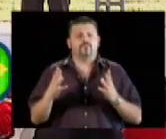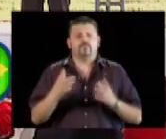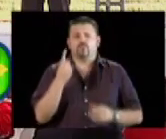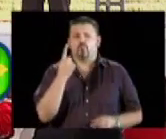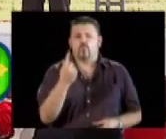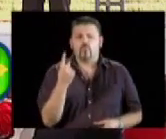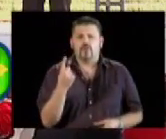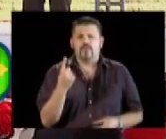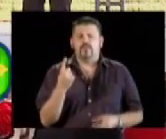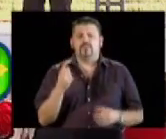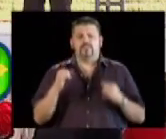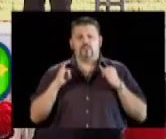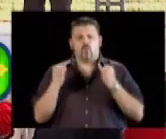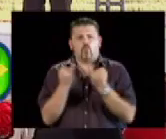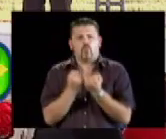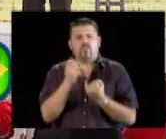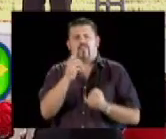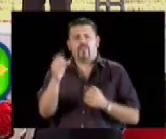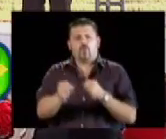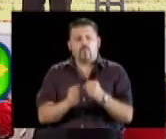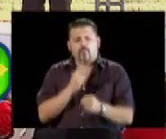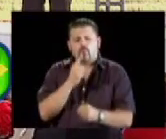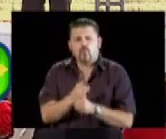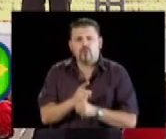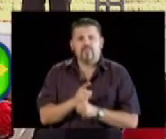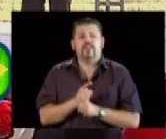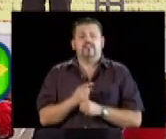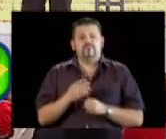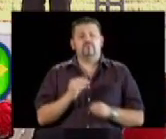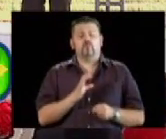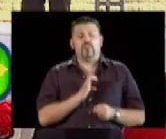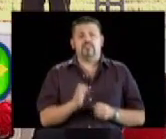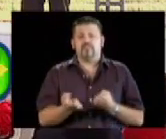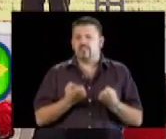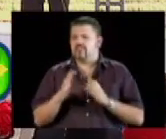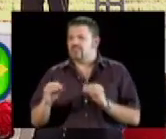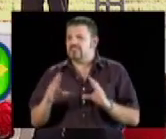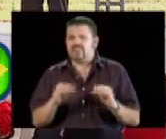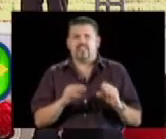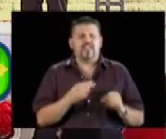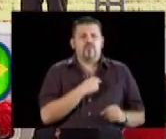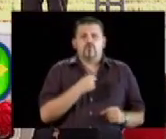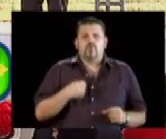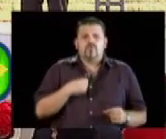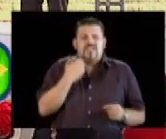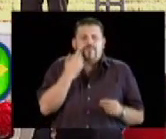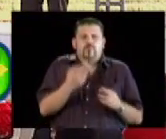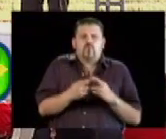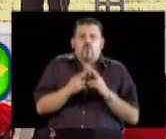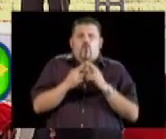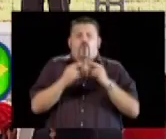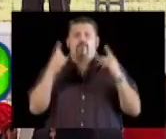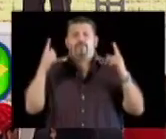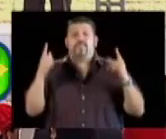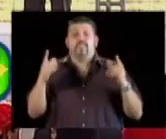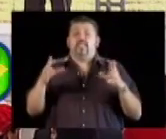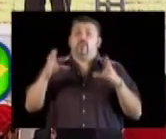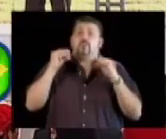una junta de oportunidad a las 10 de la mañana, seguida de un entrenamiento, y donde queremos romper algo que sucedió en el Perú,